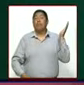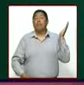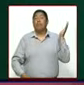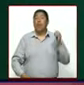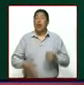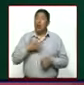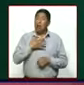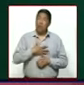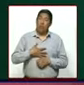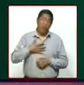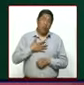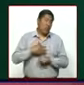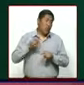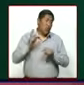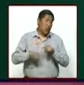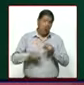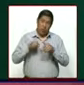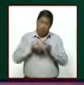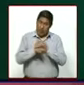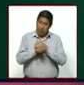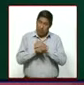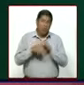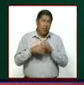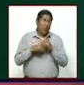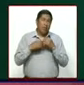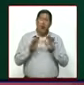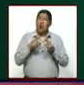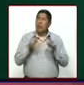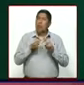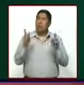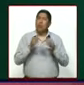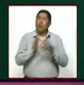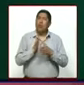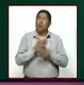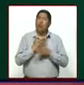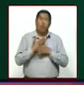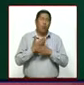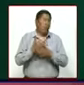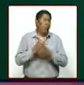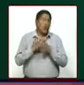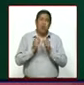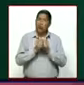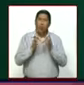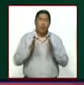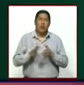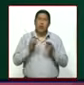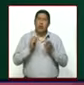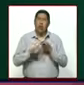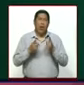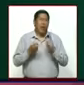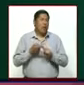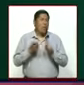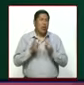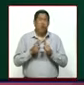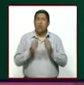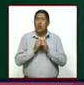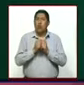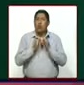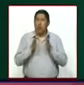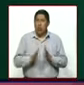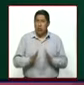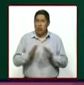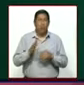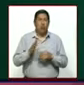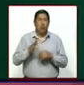pantalla, por favor, si es que usted no puede entrar directamente a donar ahora. Pero compártalo con todos, con los colegas, con los amigos, los compañeros de la